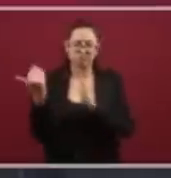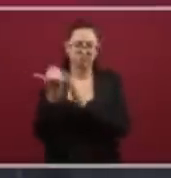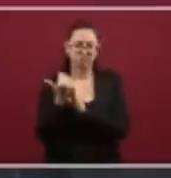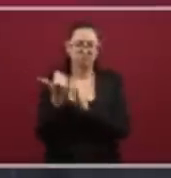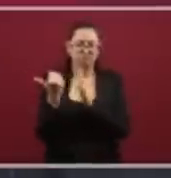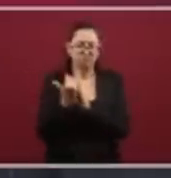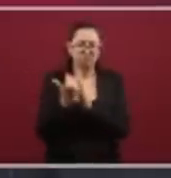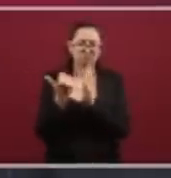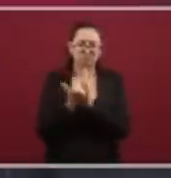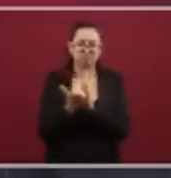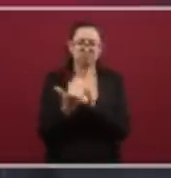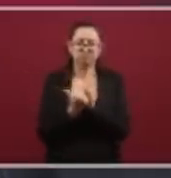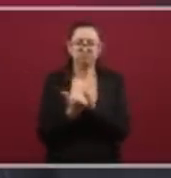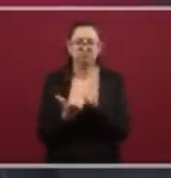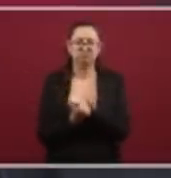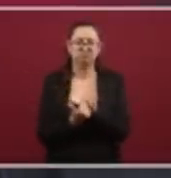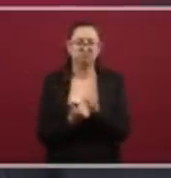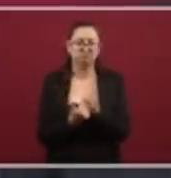este